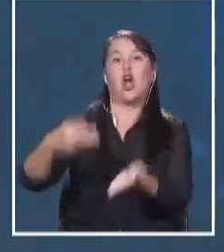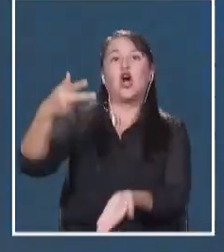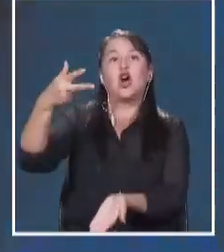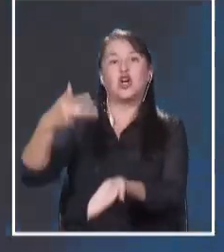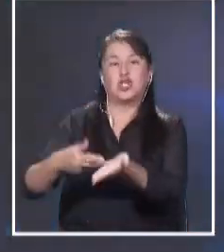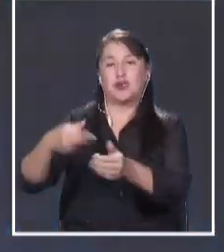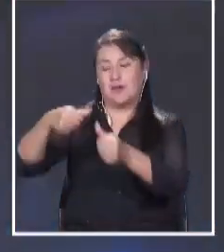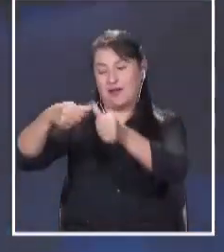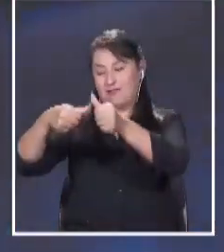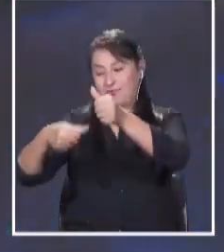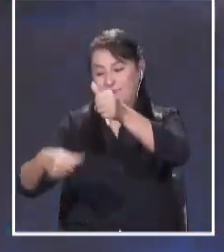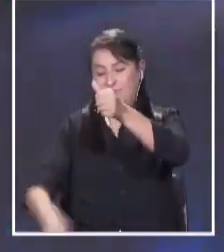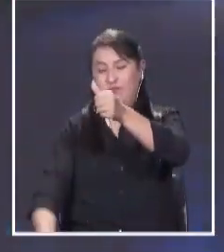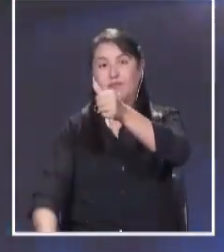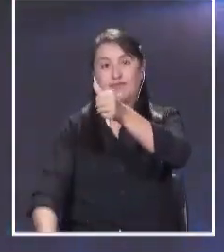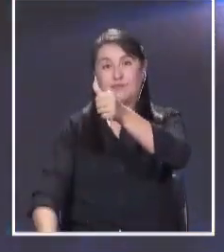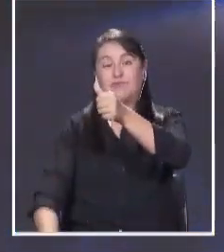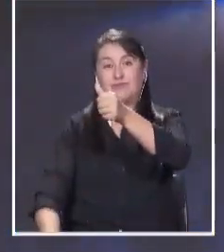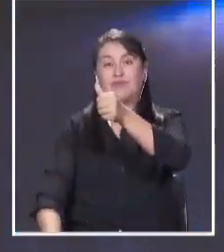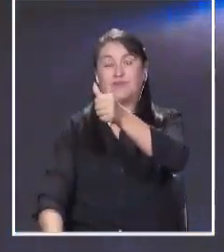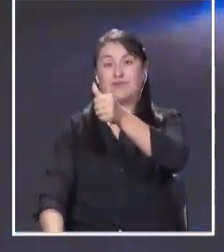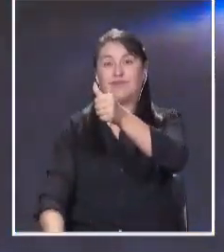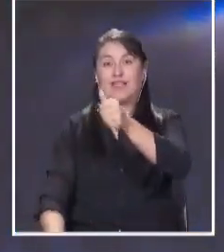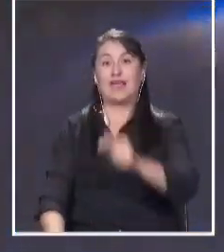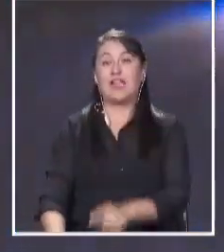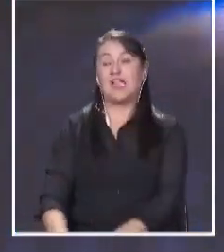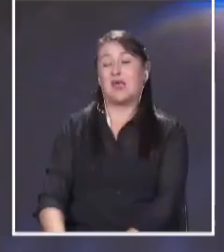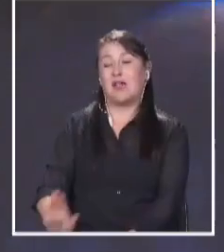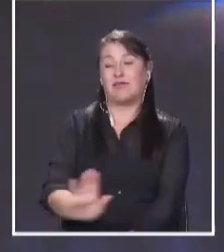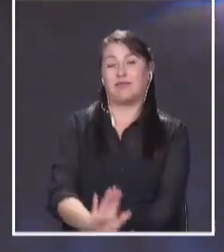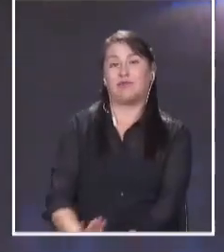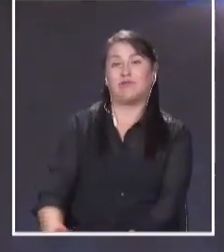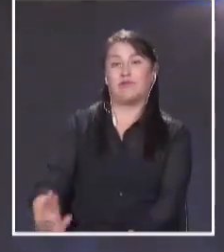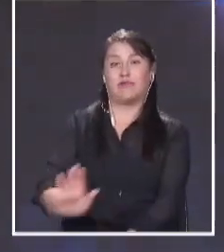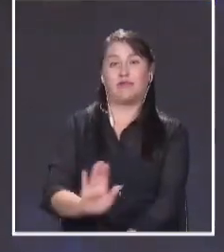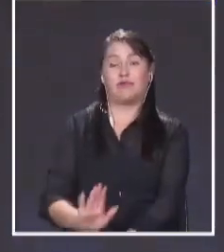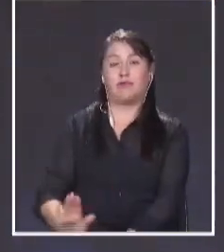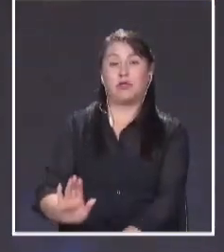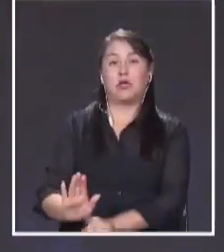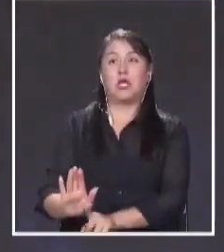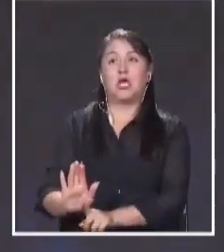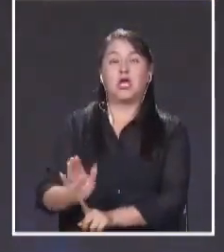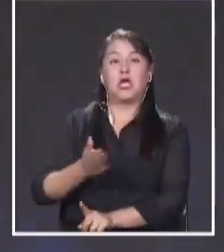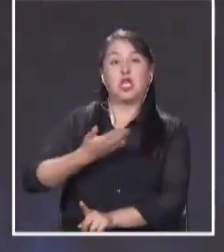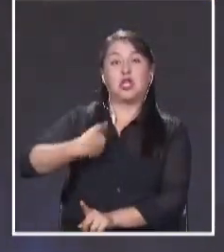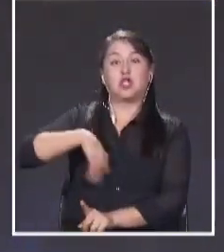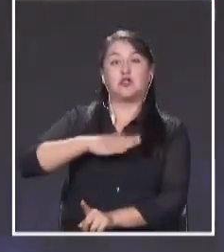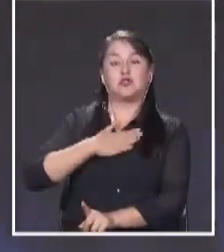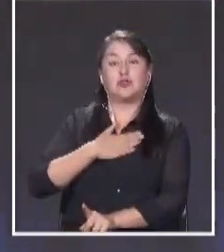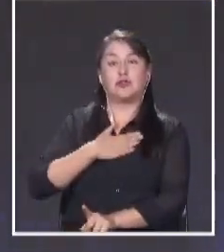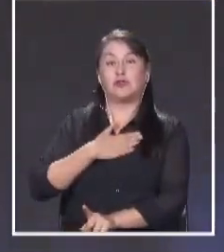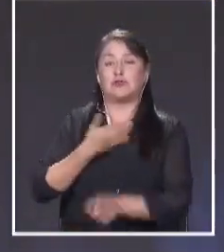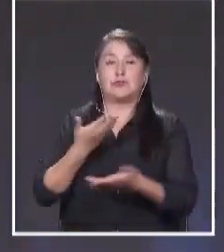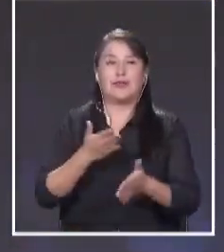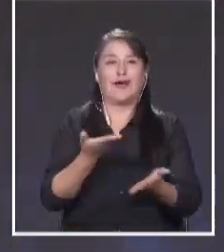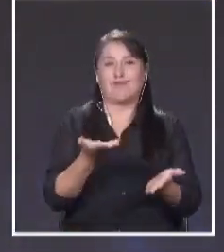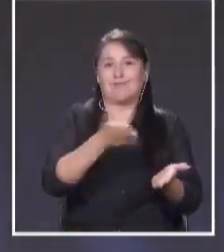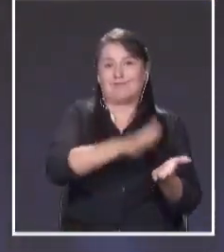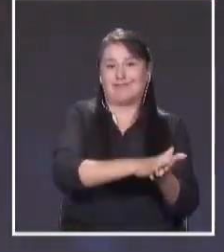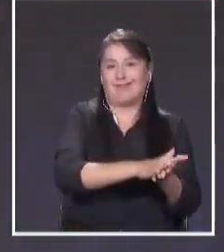y seguramente, ¿cierto?, va a seguir allí y nosotros ya no vamos a estar en este mundo,